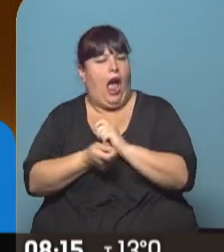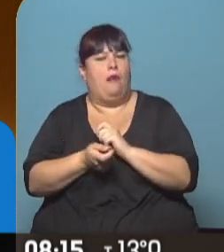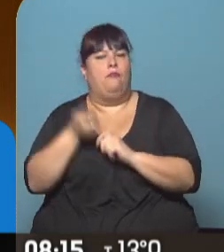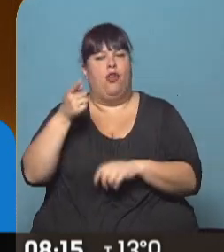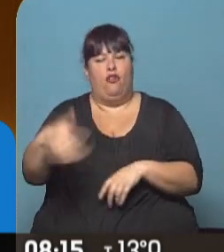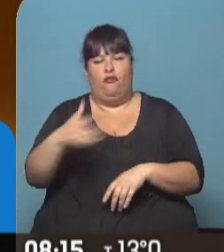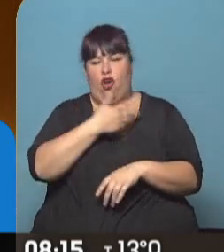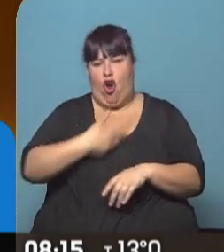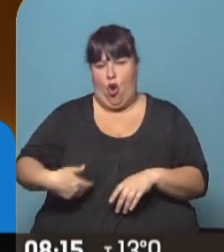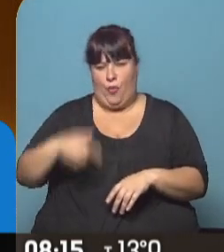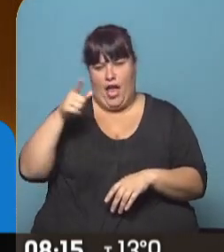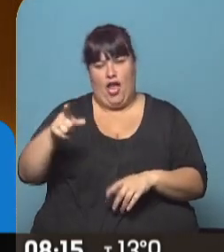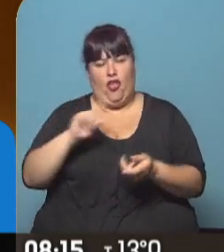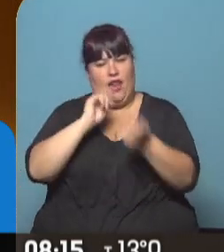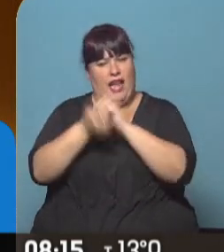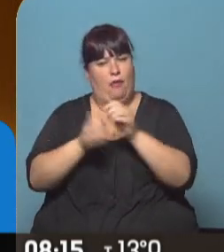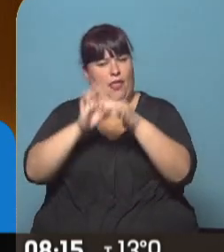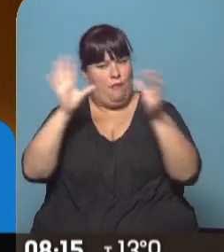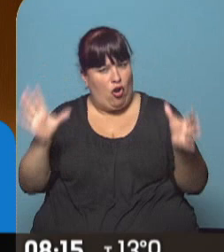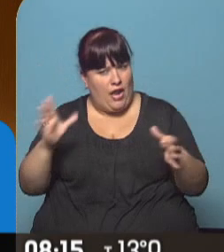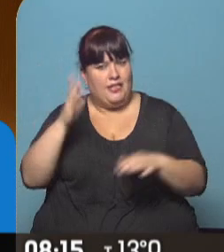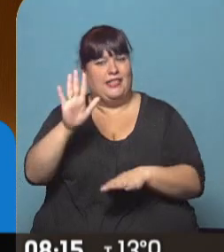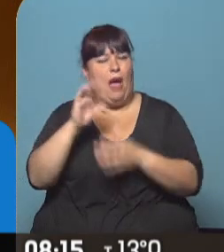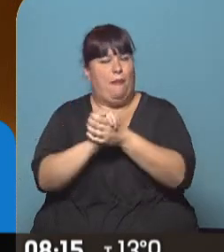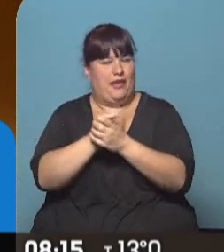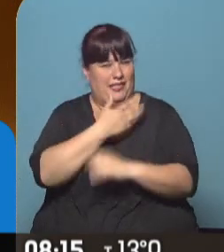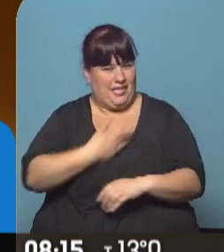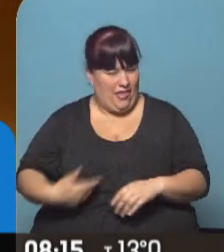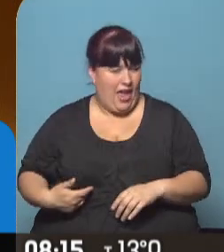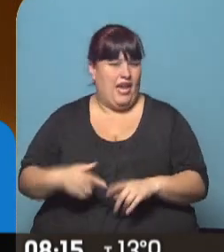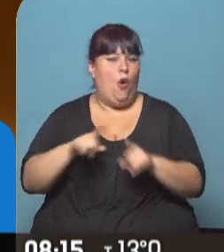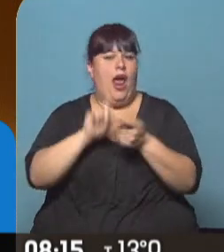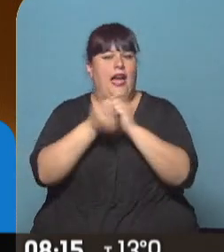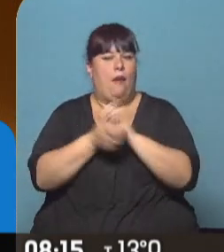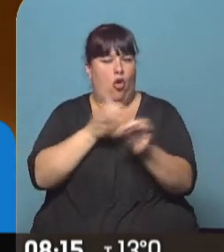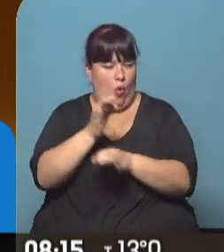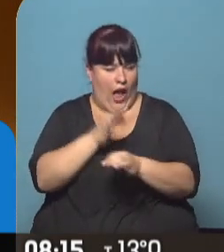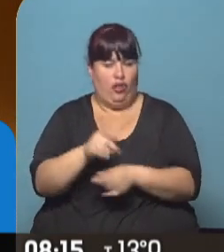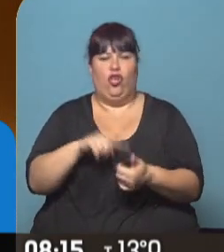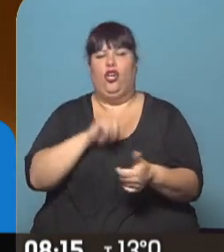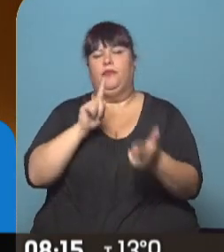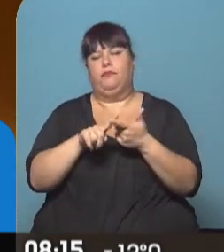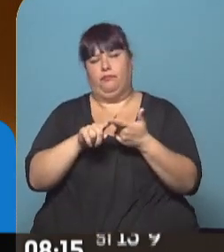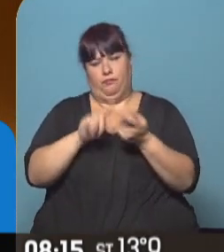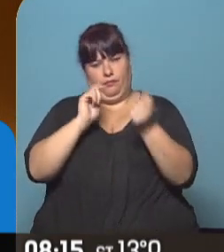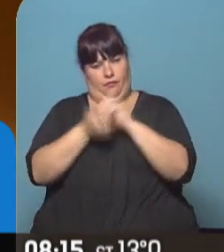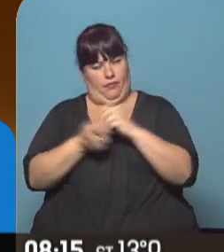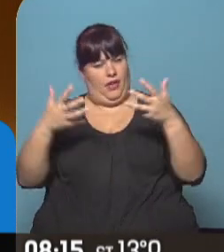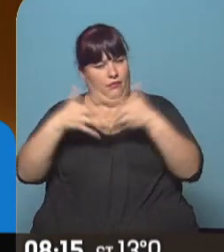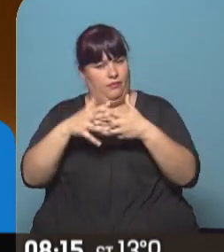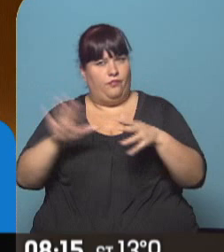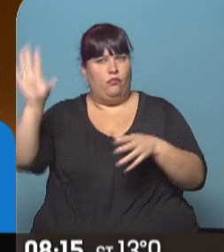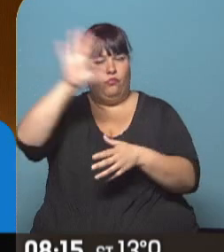el gobierno de la transición democrática que lideró alfonsín como la reforma educativa la integración